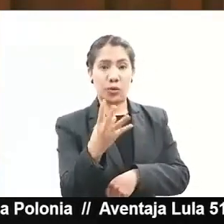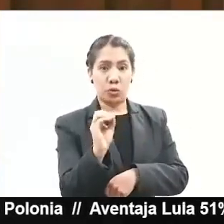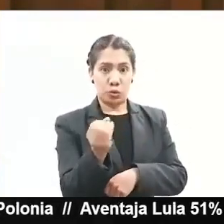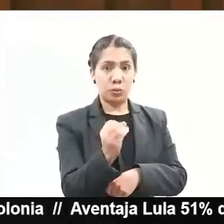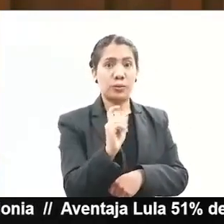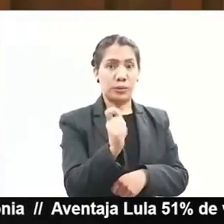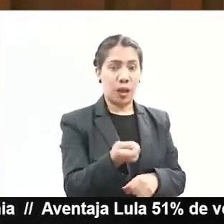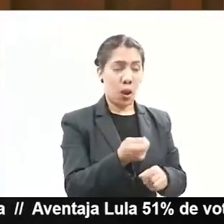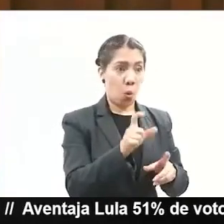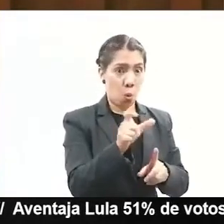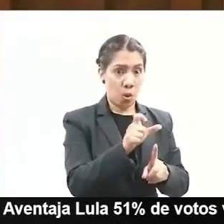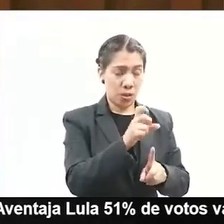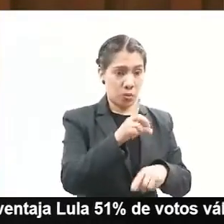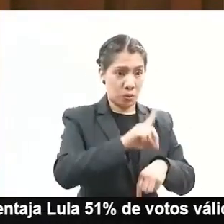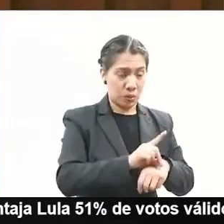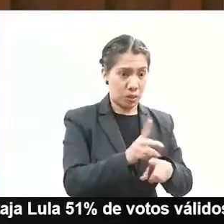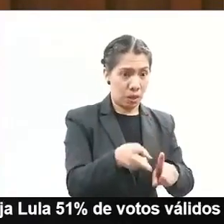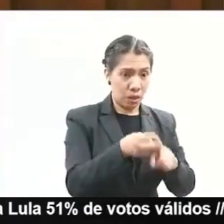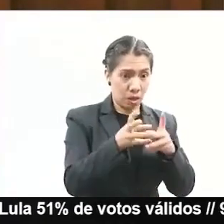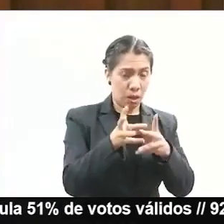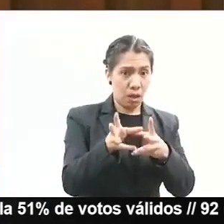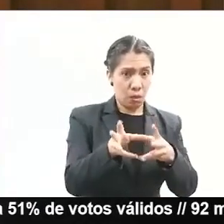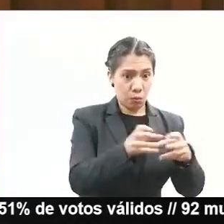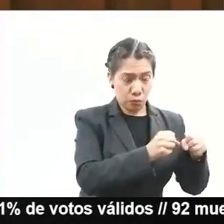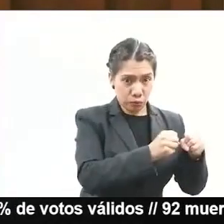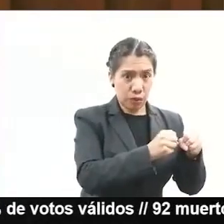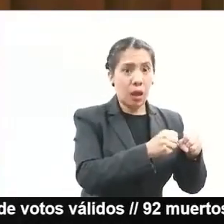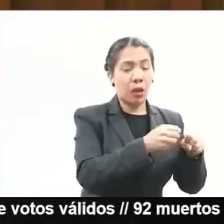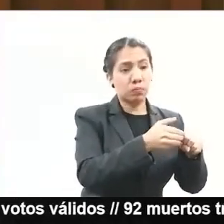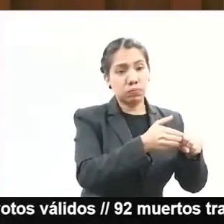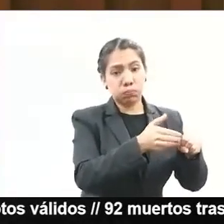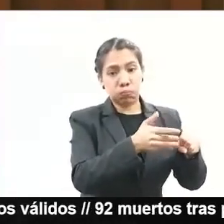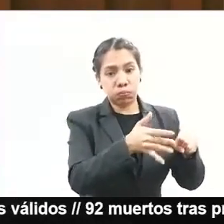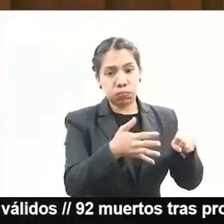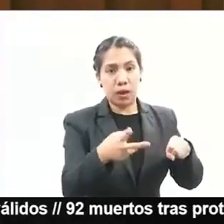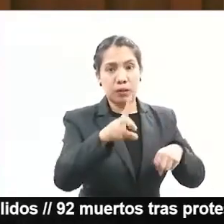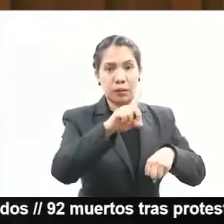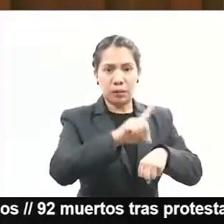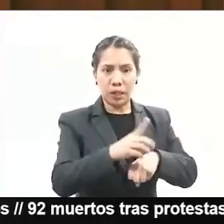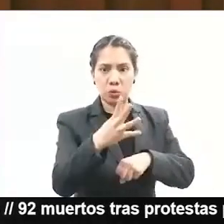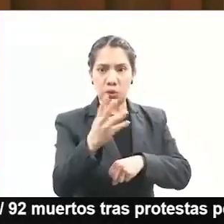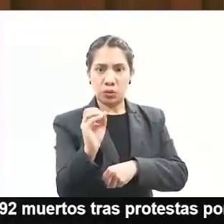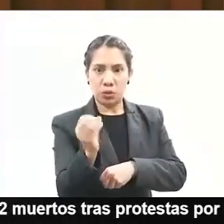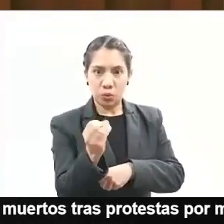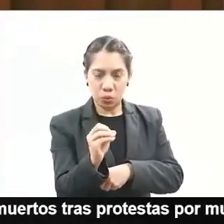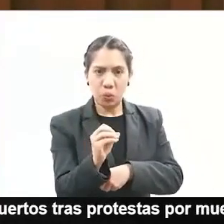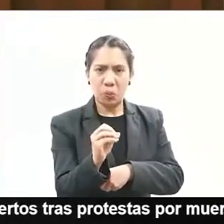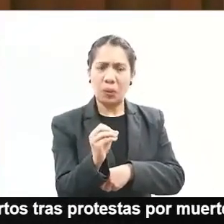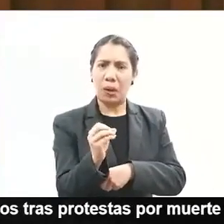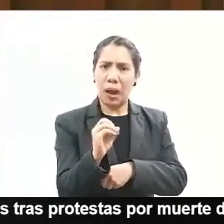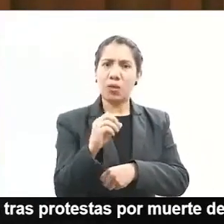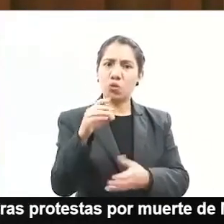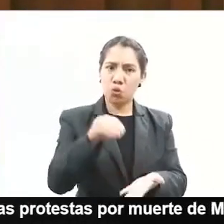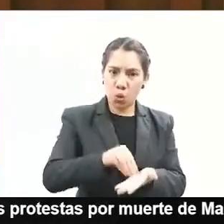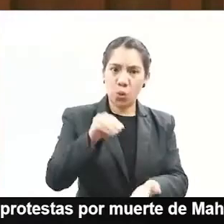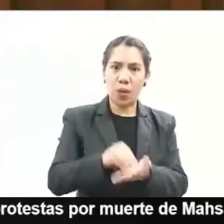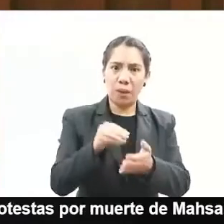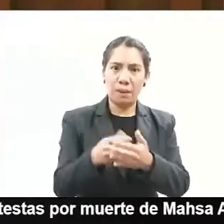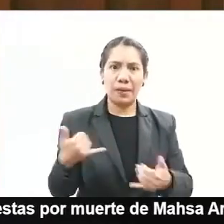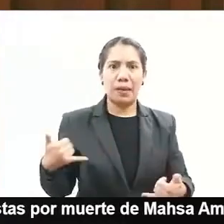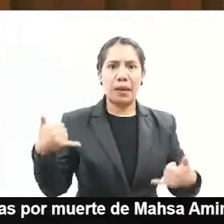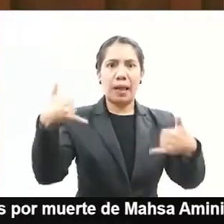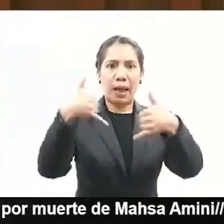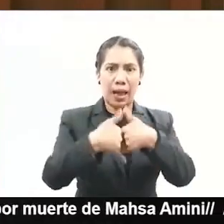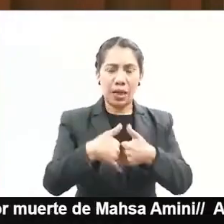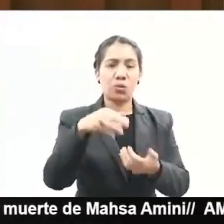de los hechos, ¿no? Esas comunicaciones mostrarían que una parte de esos jóvenes estarían vivos en